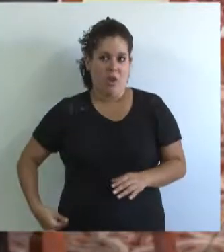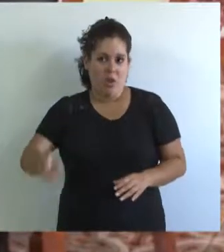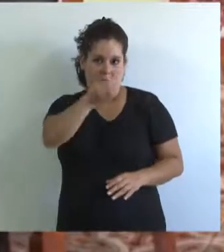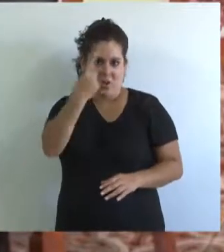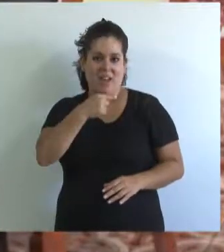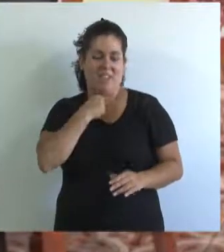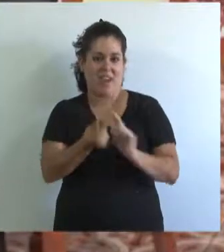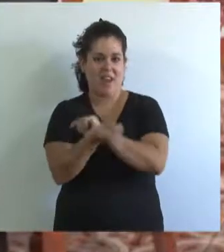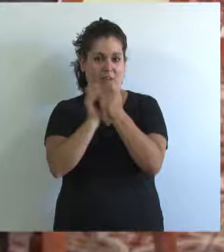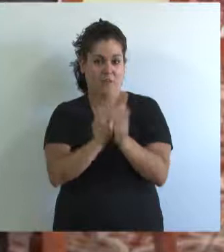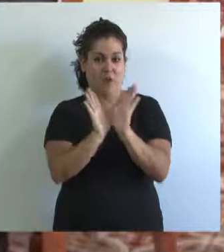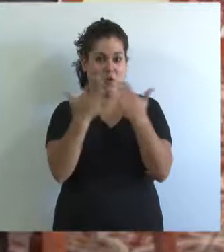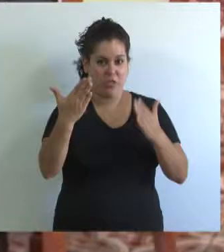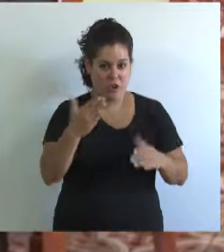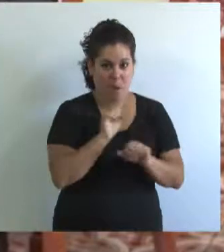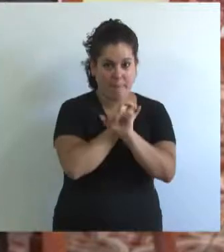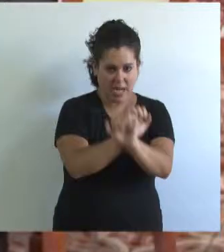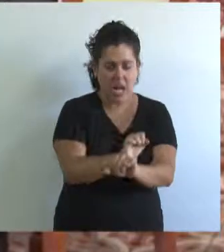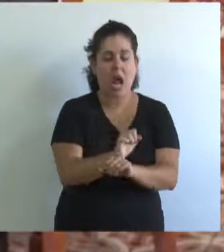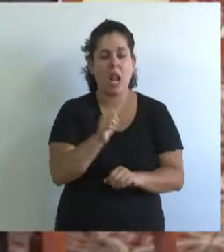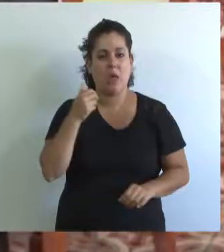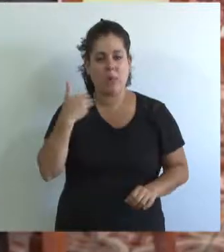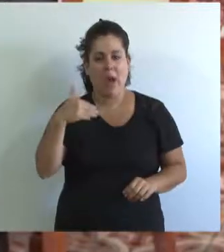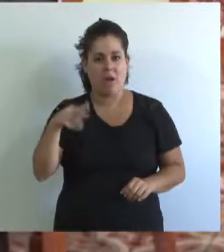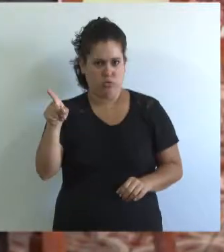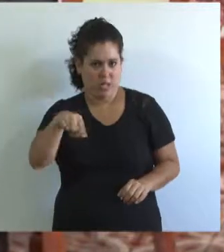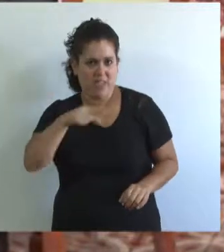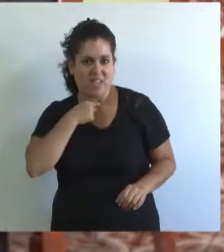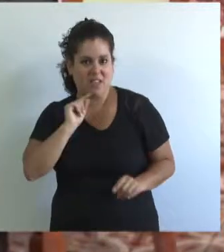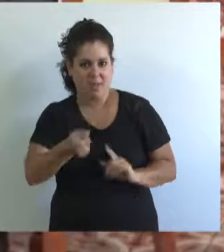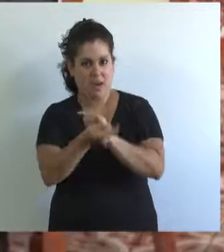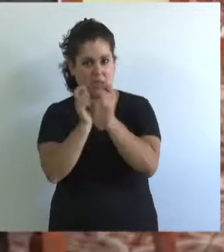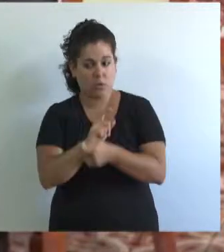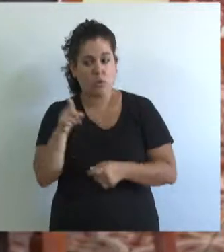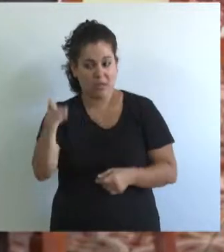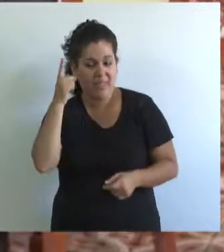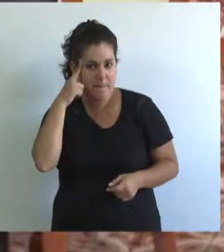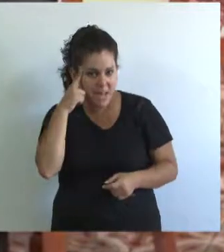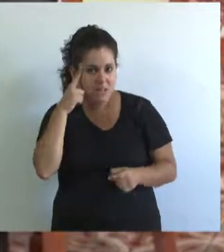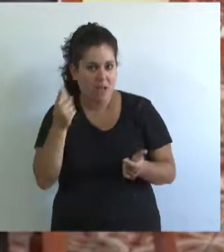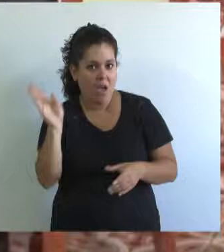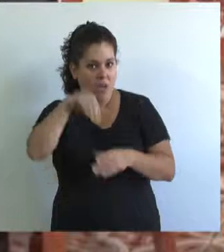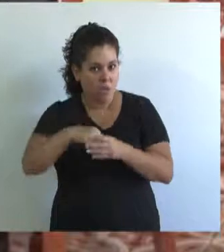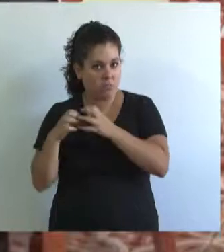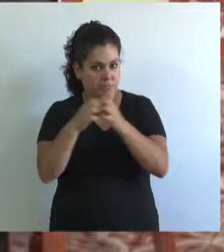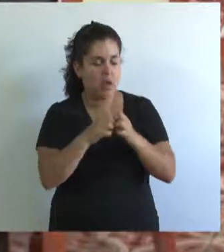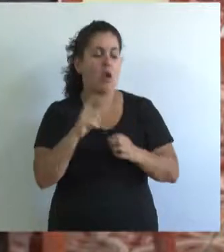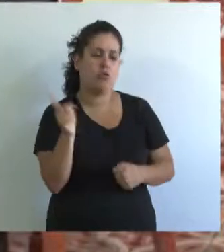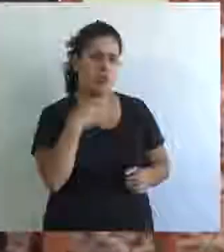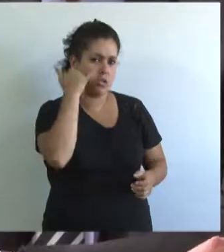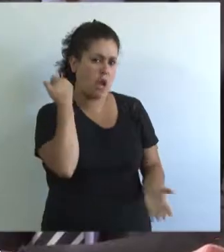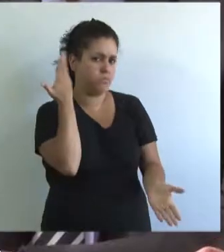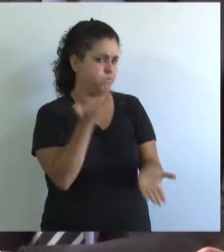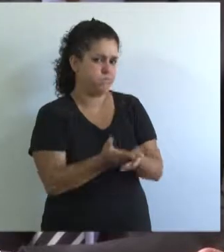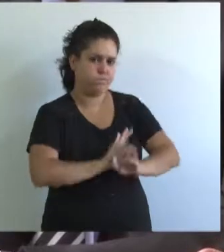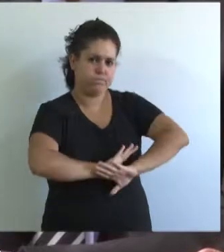una modificación del Código Penal y usted, dentro de este proyecto, prevé una modificación a un artículo, ¿esto va a estar dentro de esa discusión? Lo hemos